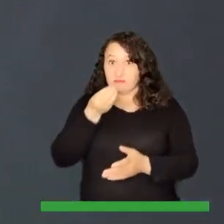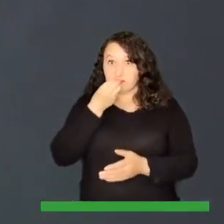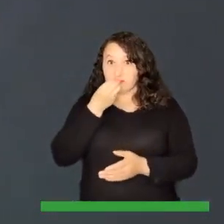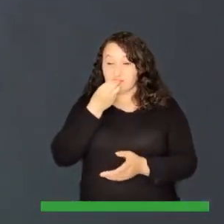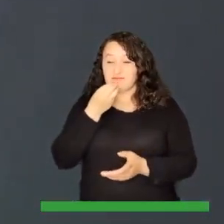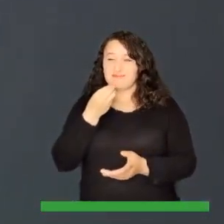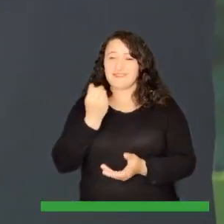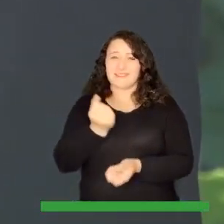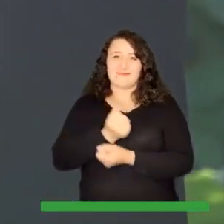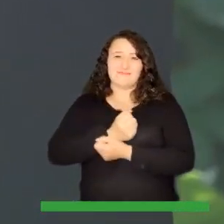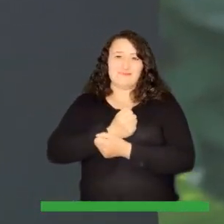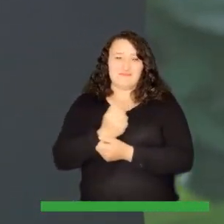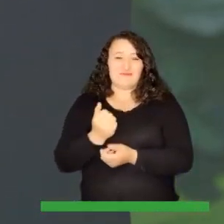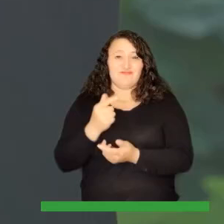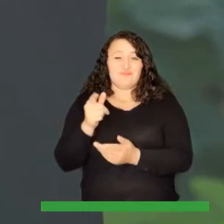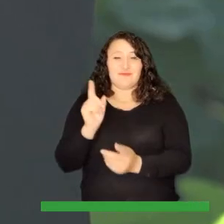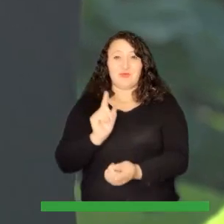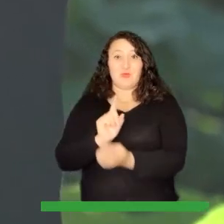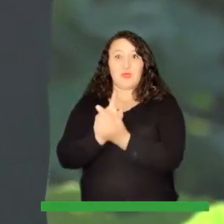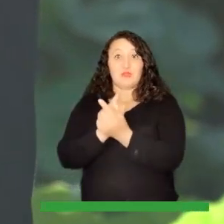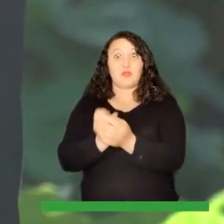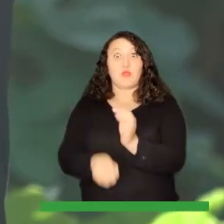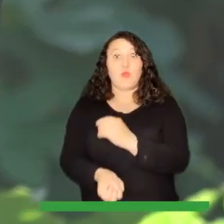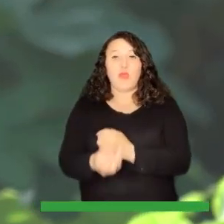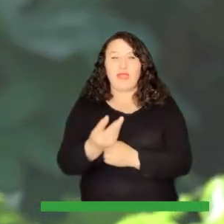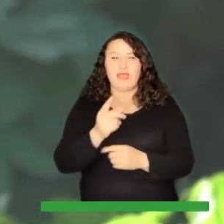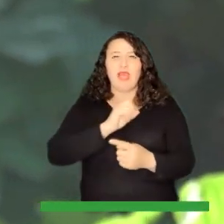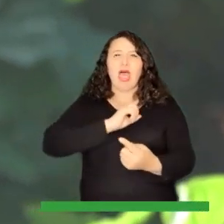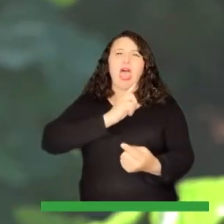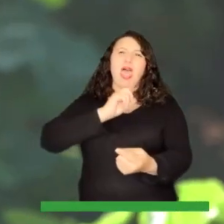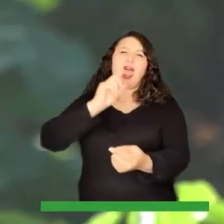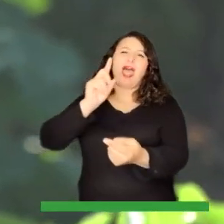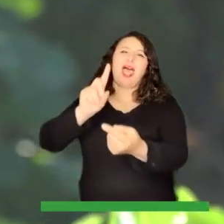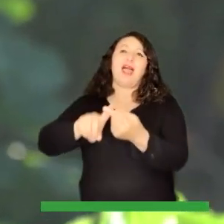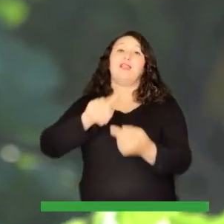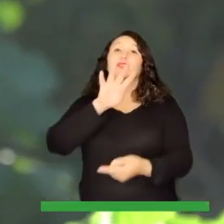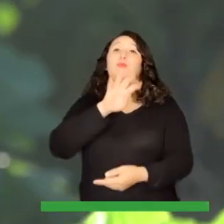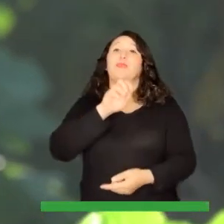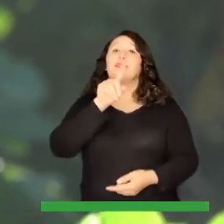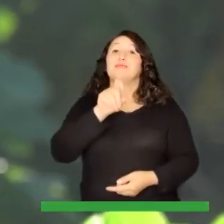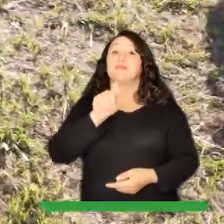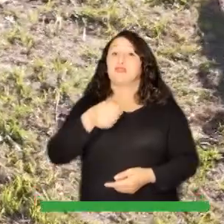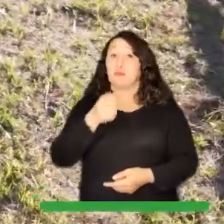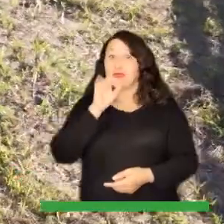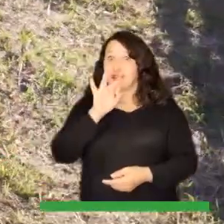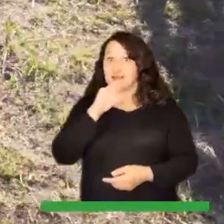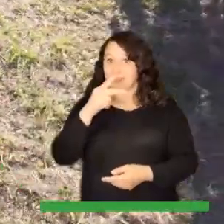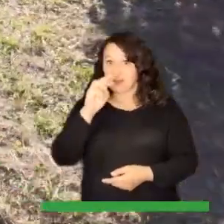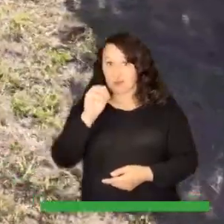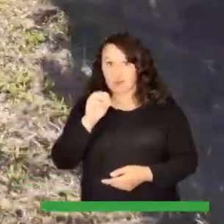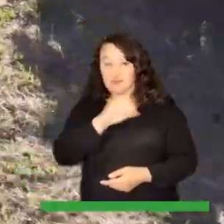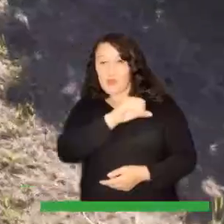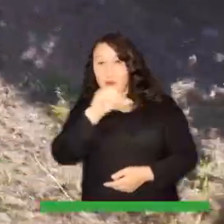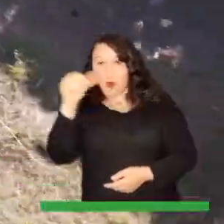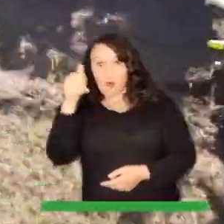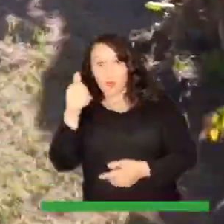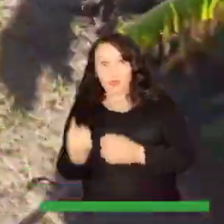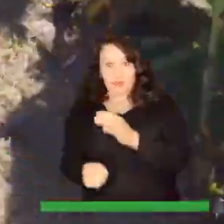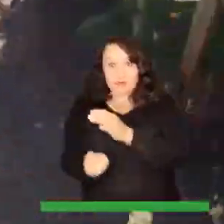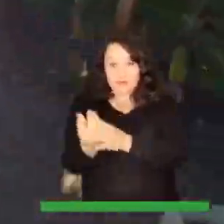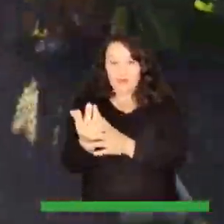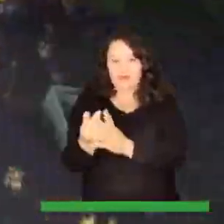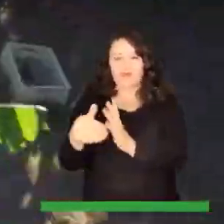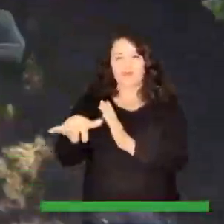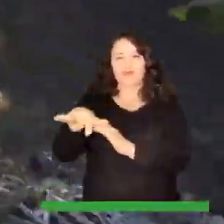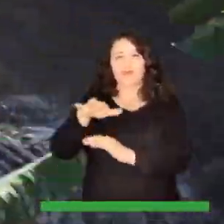alimentaria, nuestra historia nos lleva 93,6 kilómetros a Providencia, otro gran jardín plantado en la Reserva